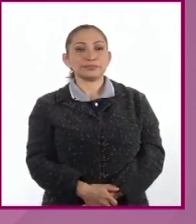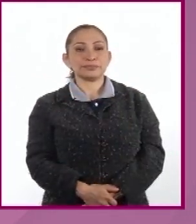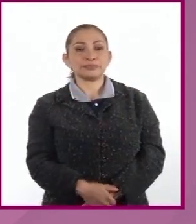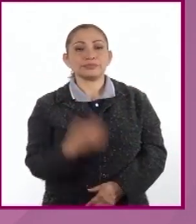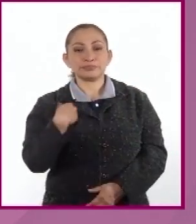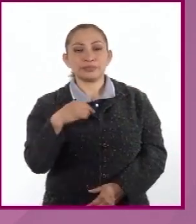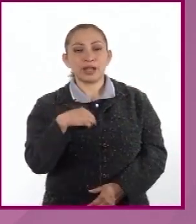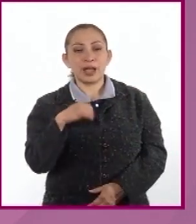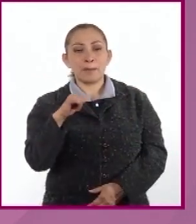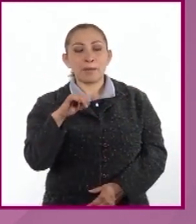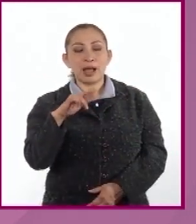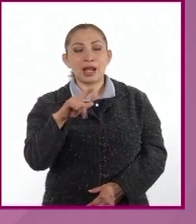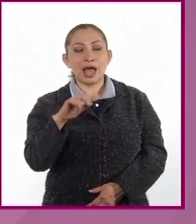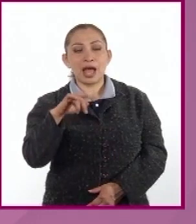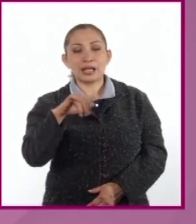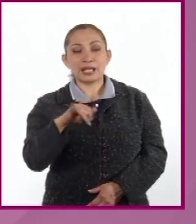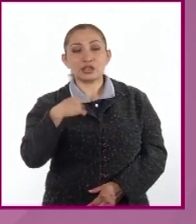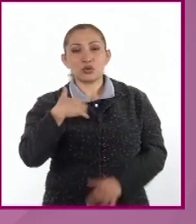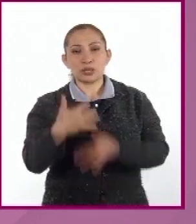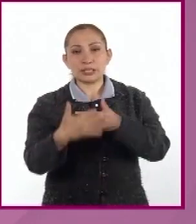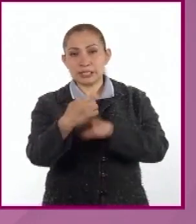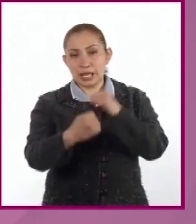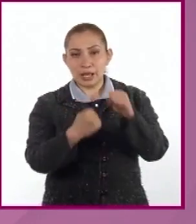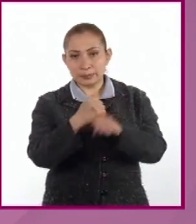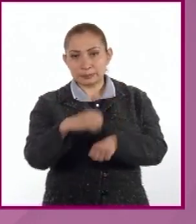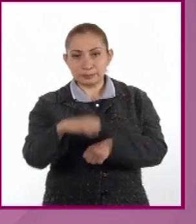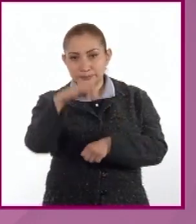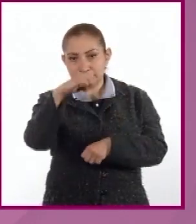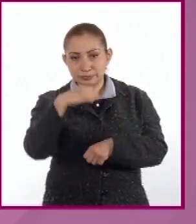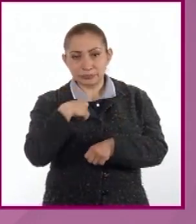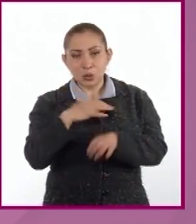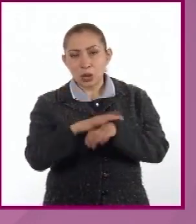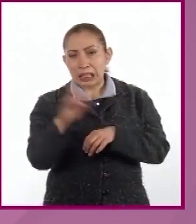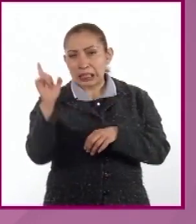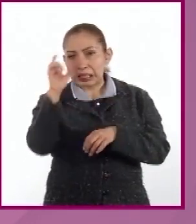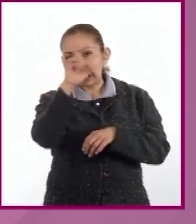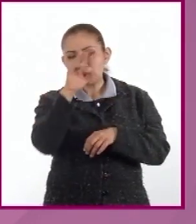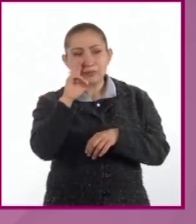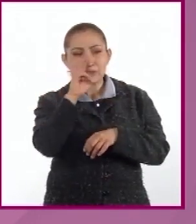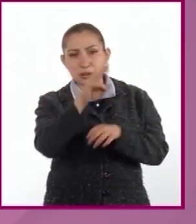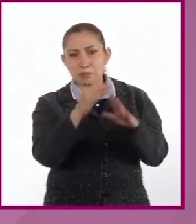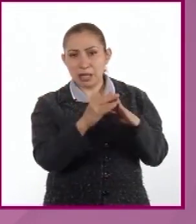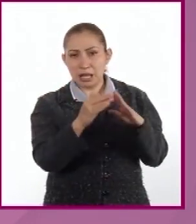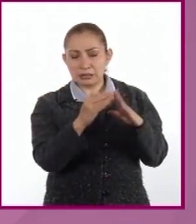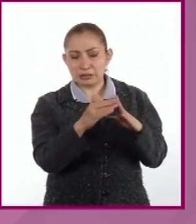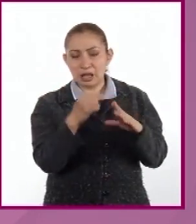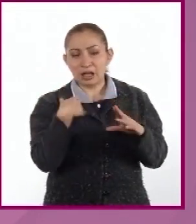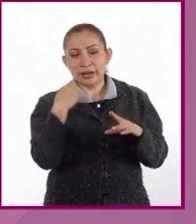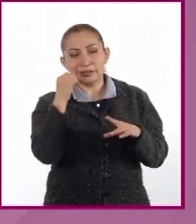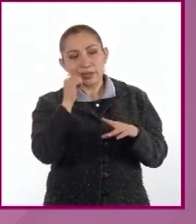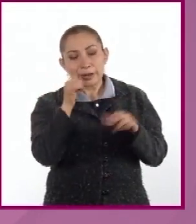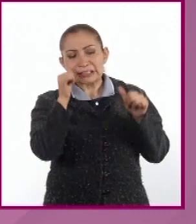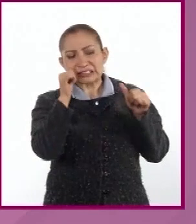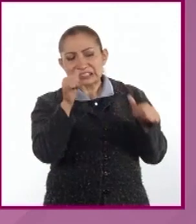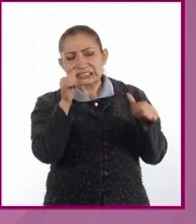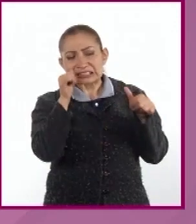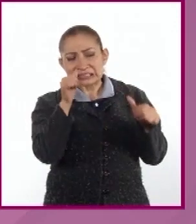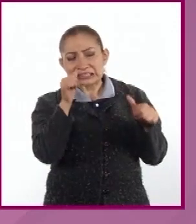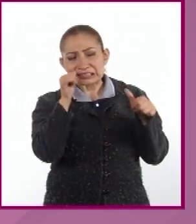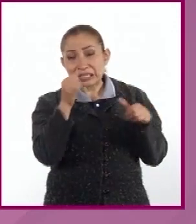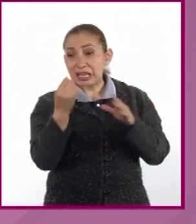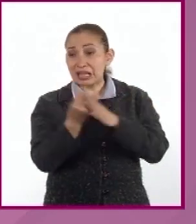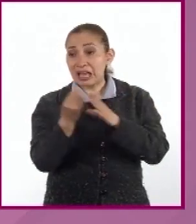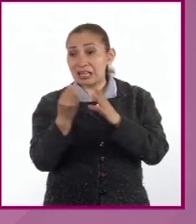soy Melanie García Martínez, tengo 15 años y el desafío que he vivido en casa es que he tenido que estar más atenta que en